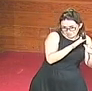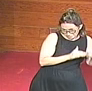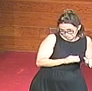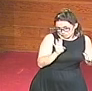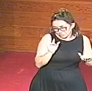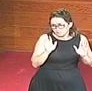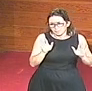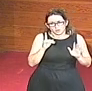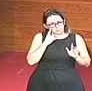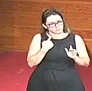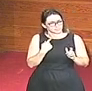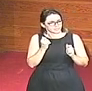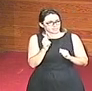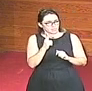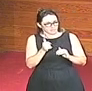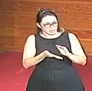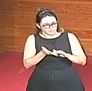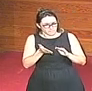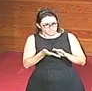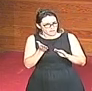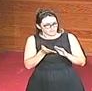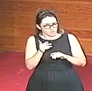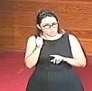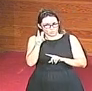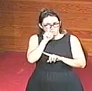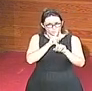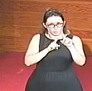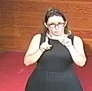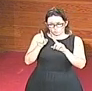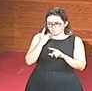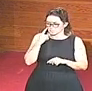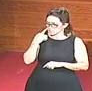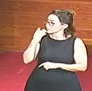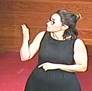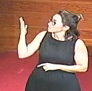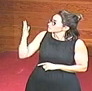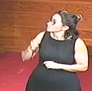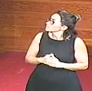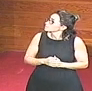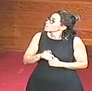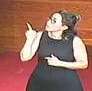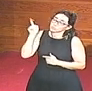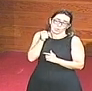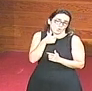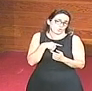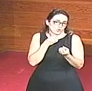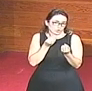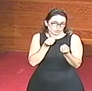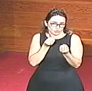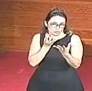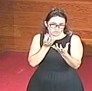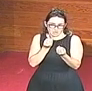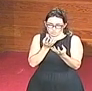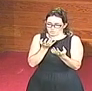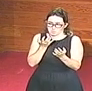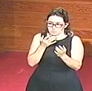tendencia. Y es que, vamos a ver, esto es un poco el contenido que voy a desarrollar, pero vamos a